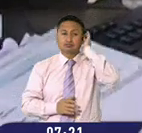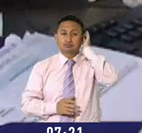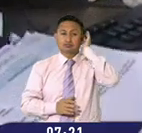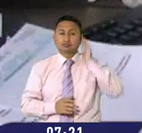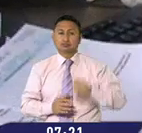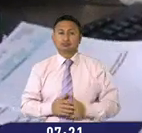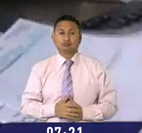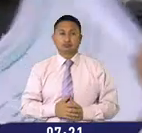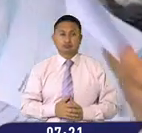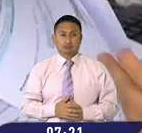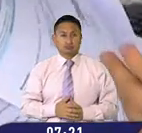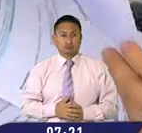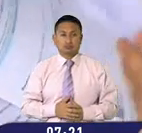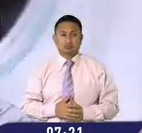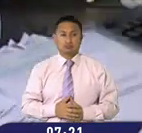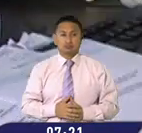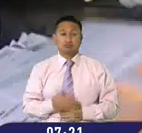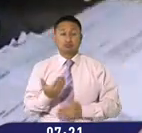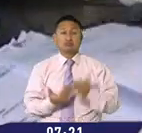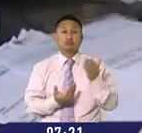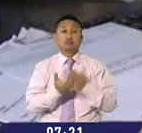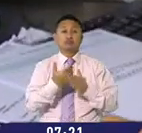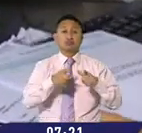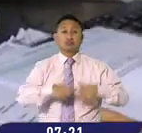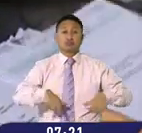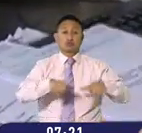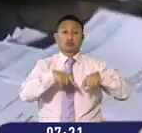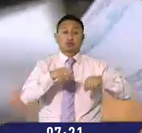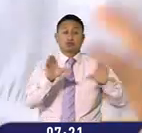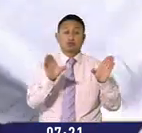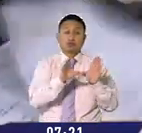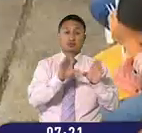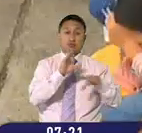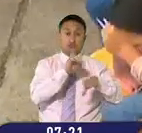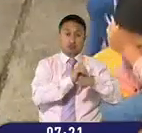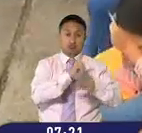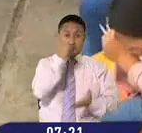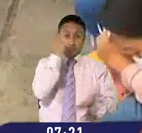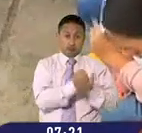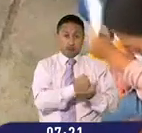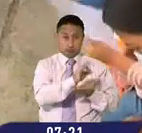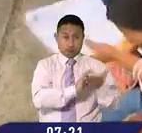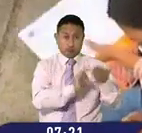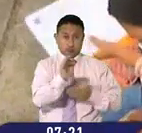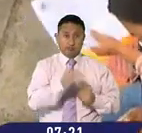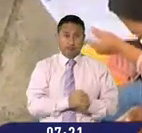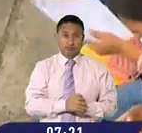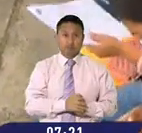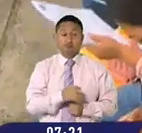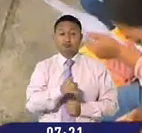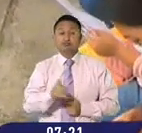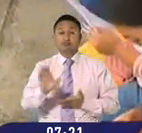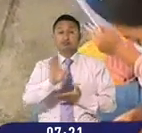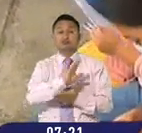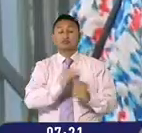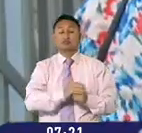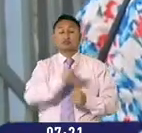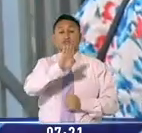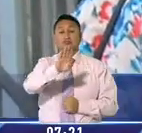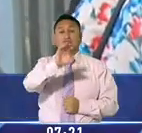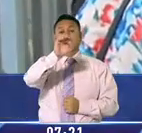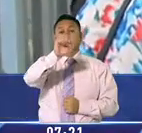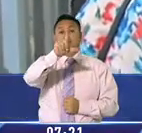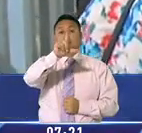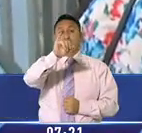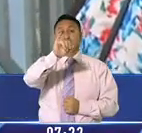El nuevo punto de validación de certificados médicos está ubicado en la Ciudadela Bolivariana, frente a la Universidad